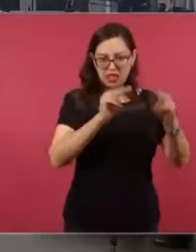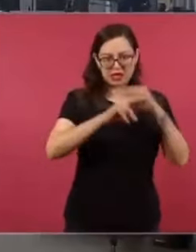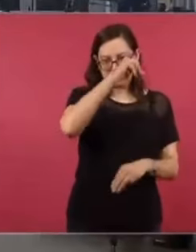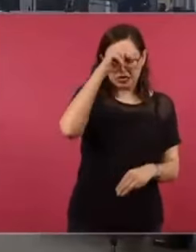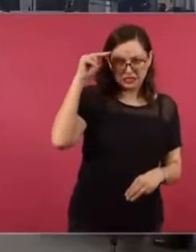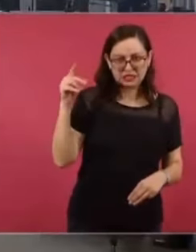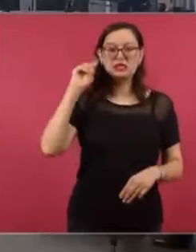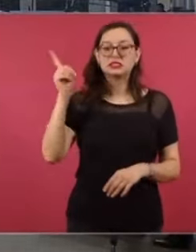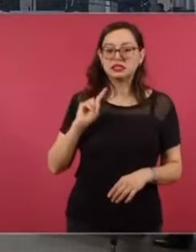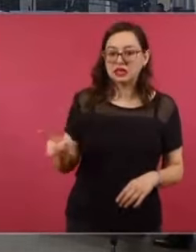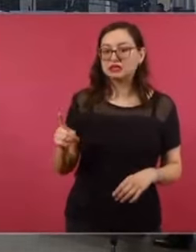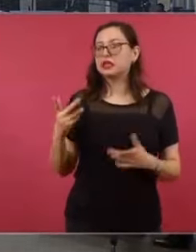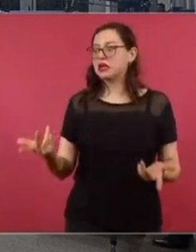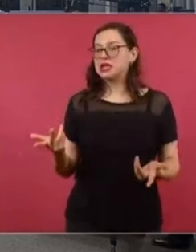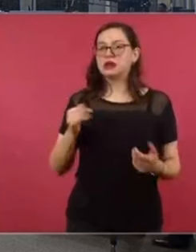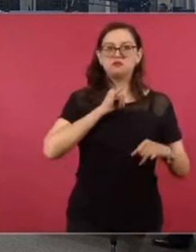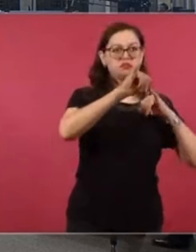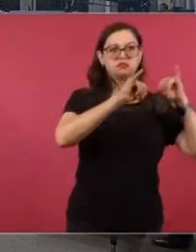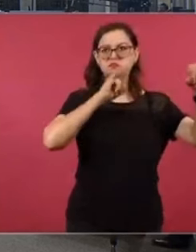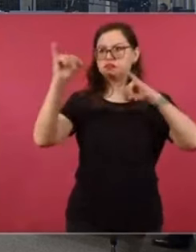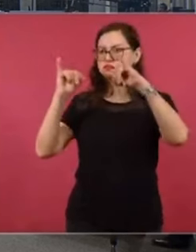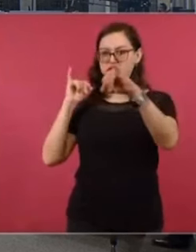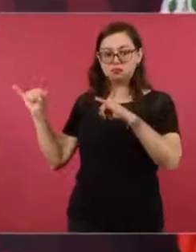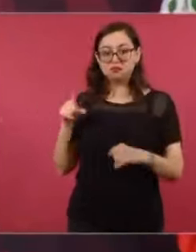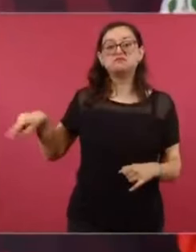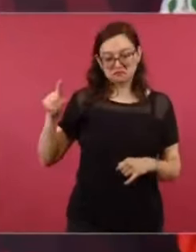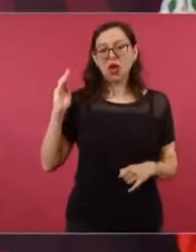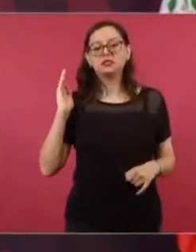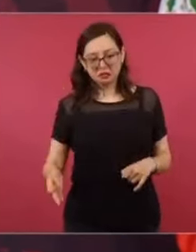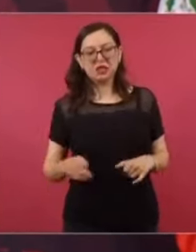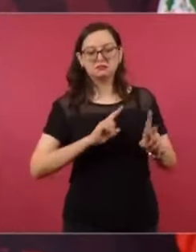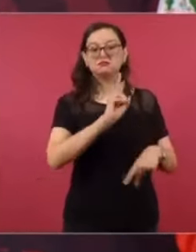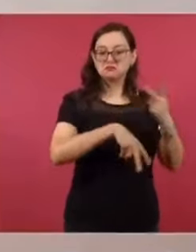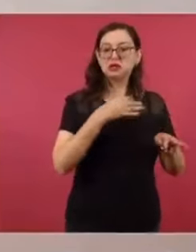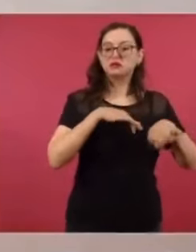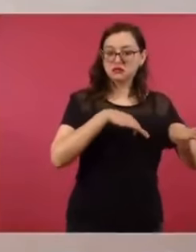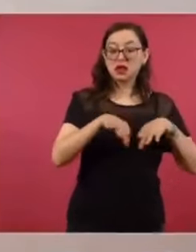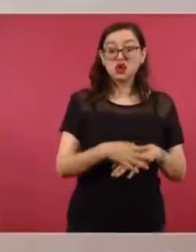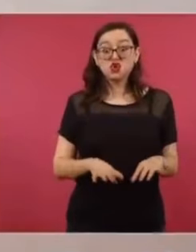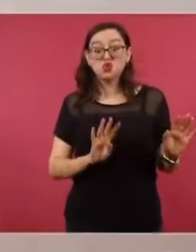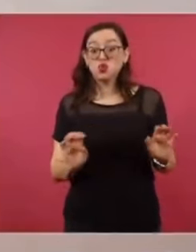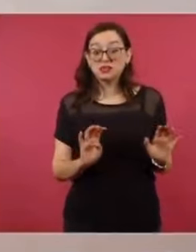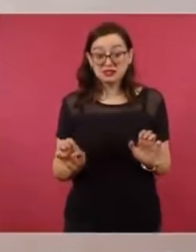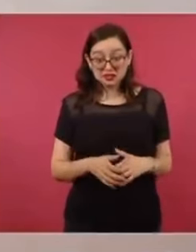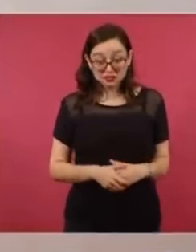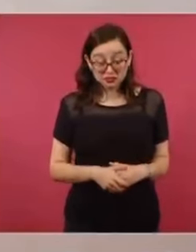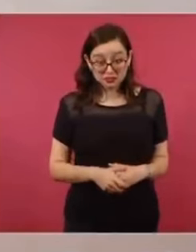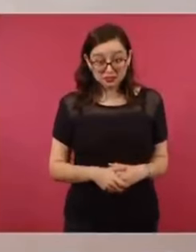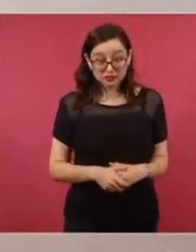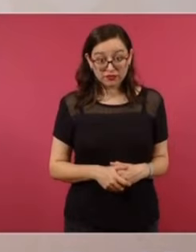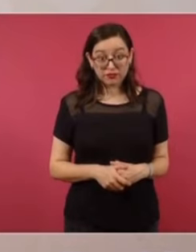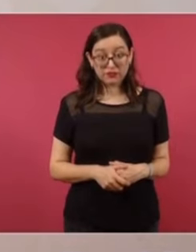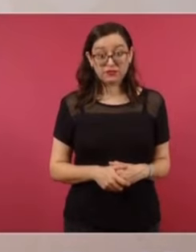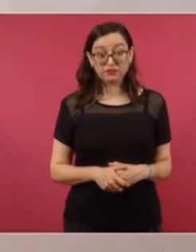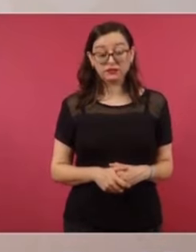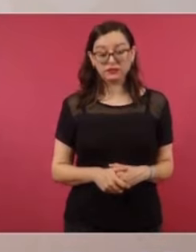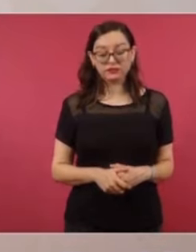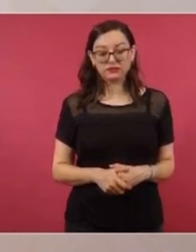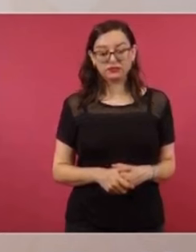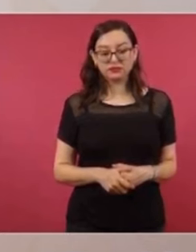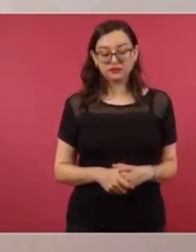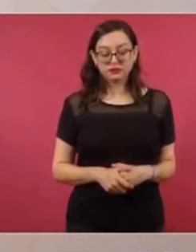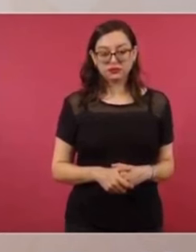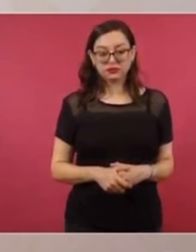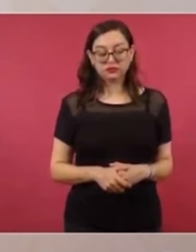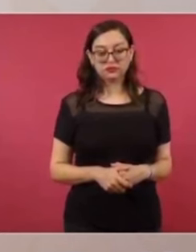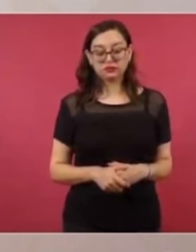en Zacatecas, en Fresnillo, que están trabajando en los lugares más apartados. 900. Porque no